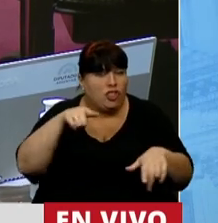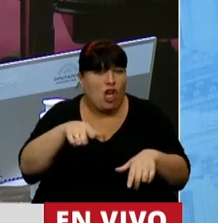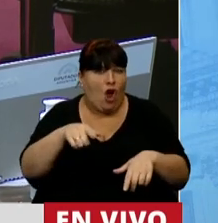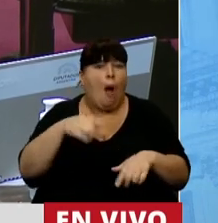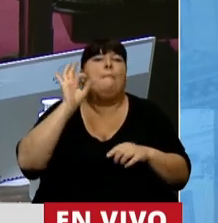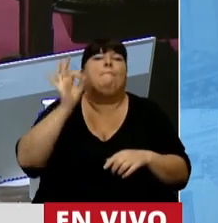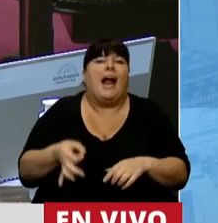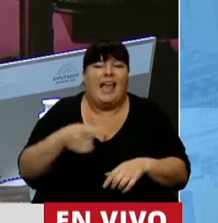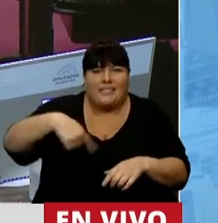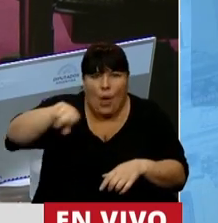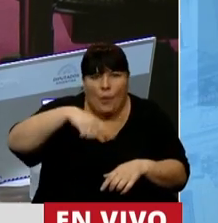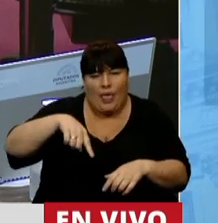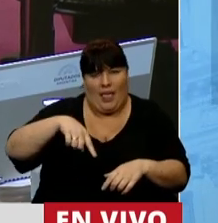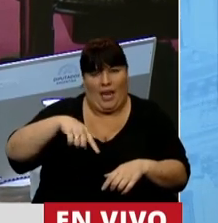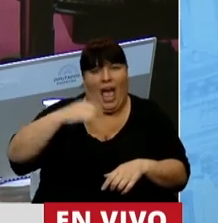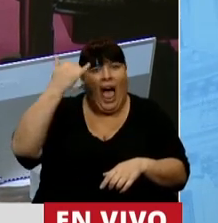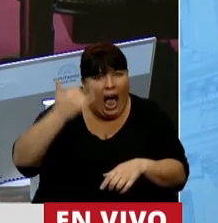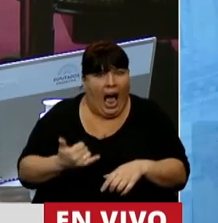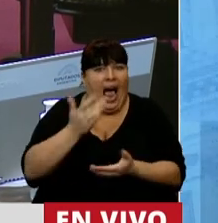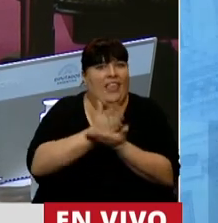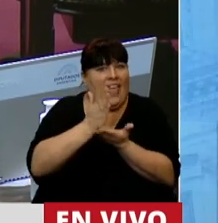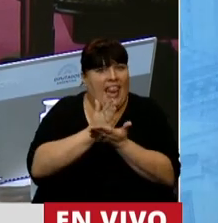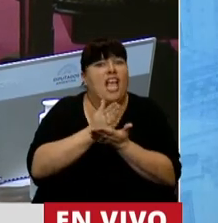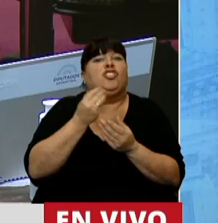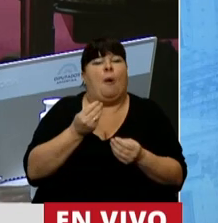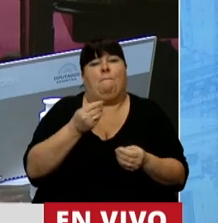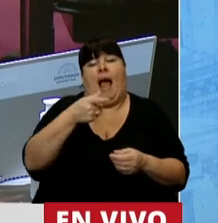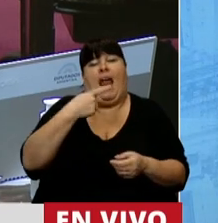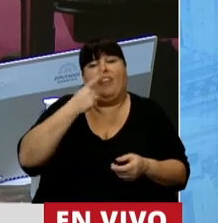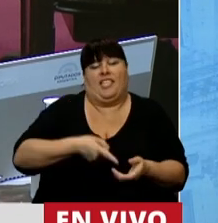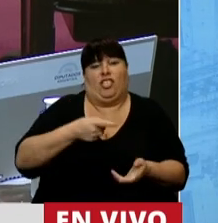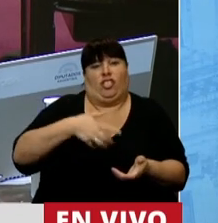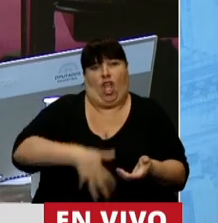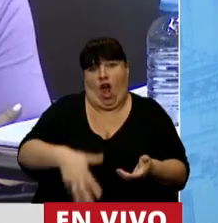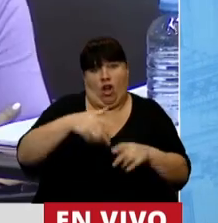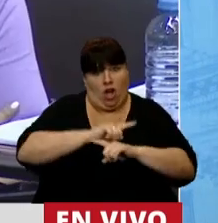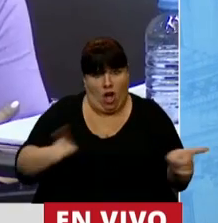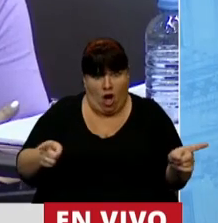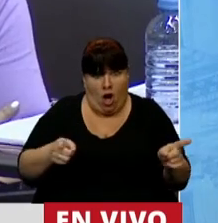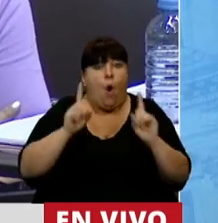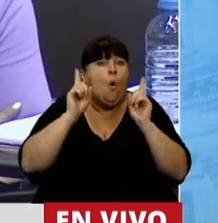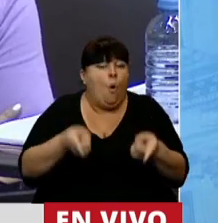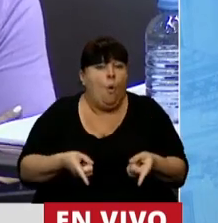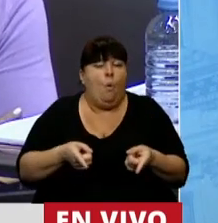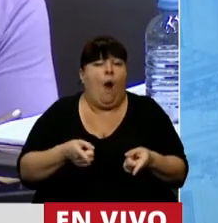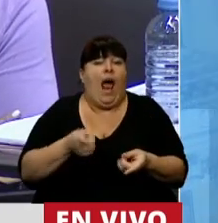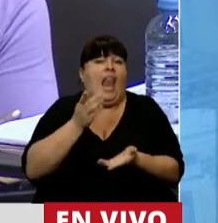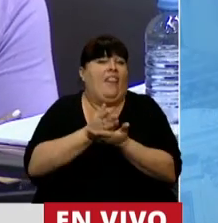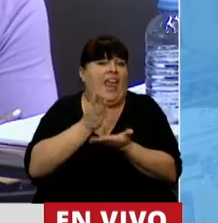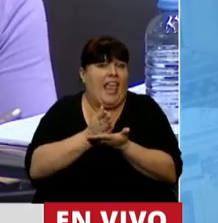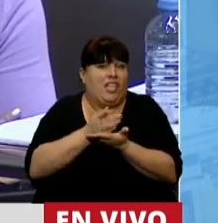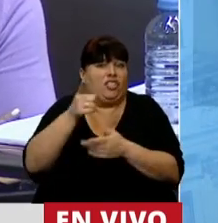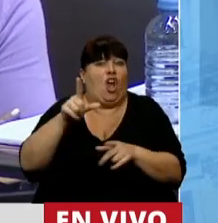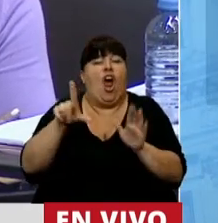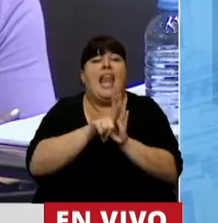acceda a saber que va a existir el derecho a la interrupción voluntaria del embarazo, como también al derecho que le va a